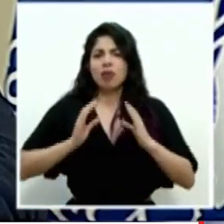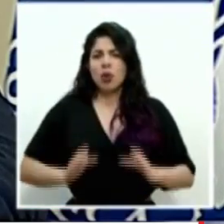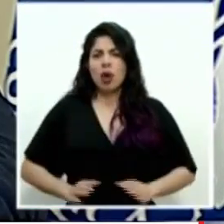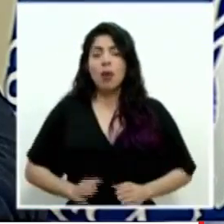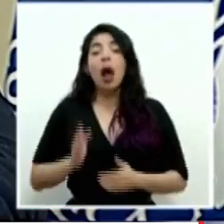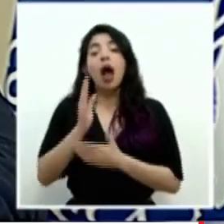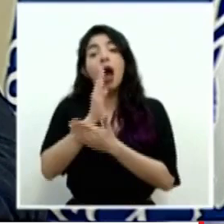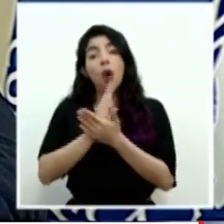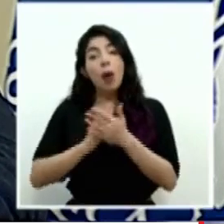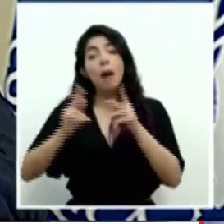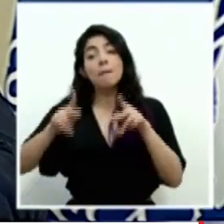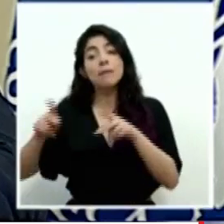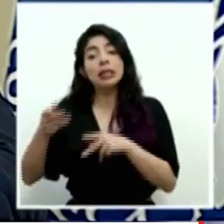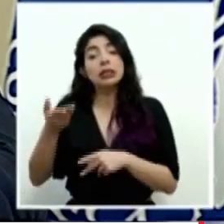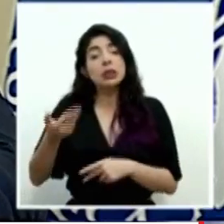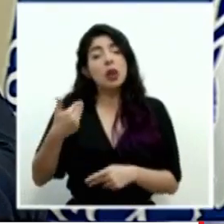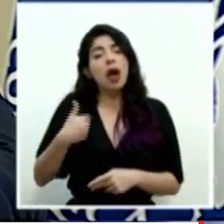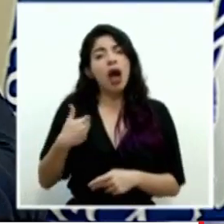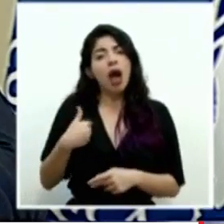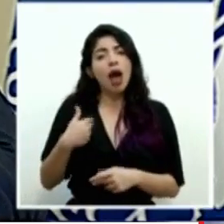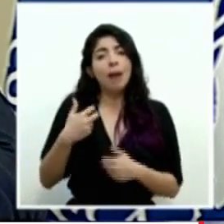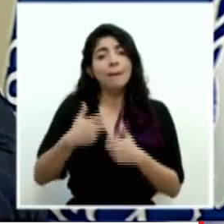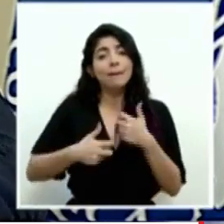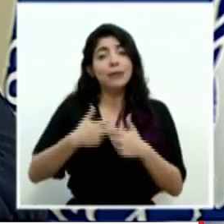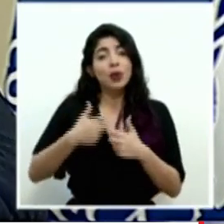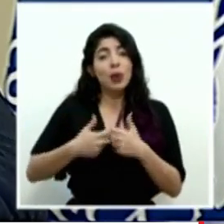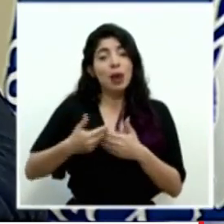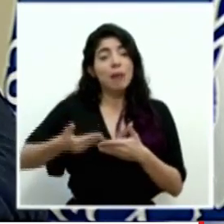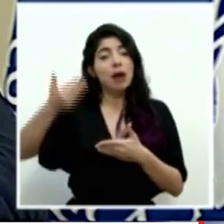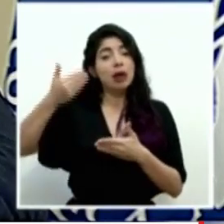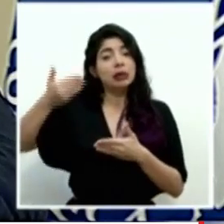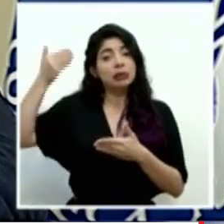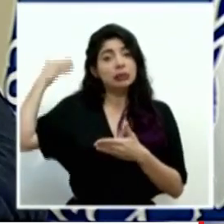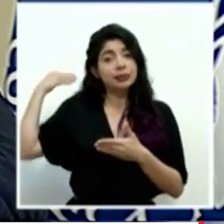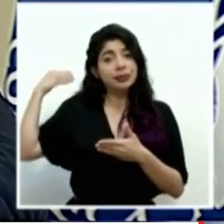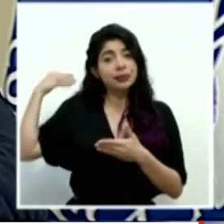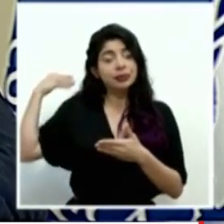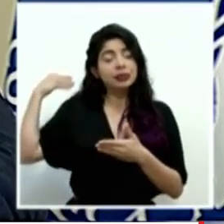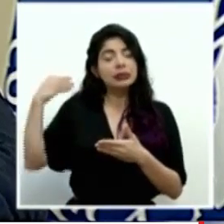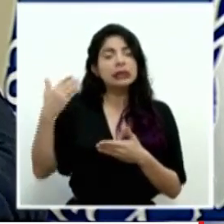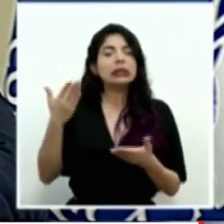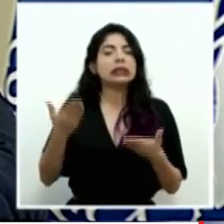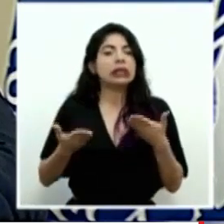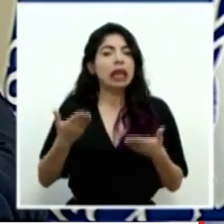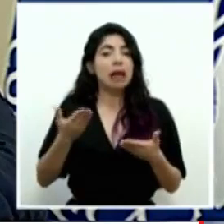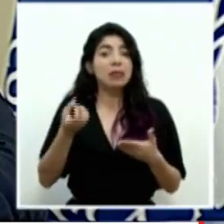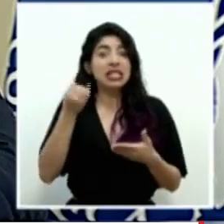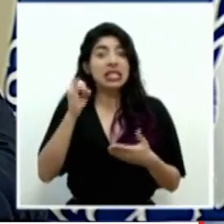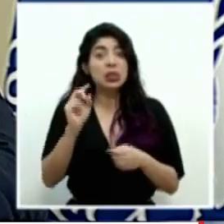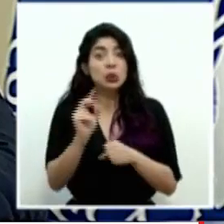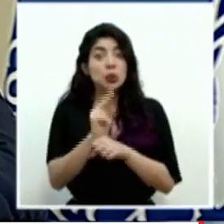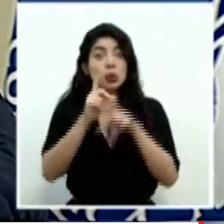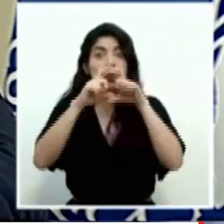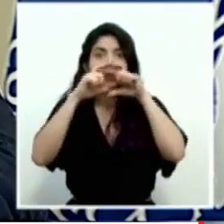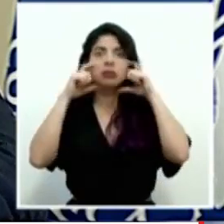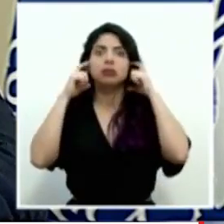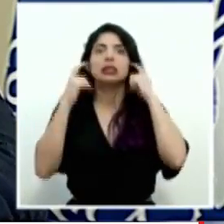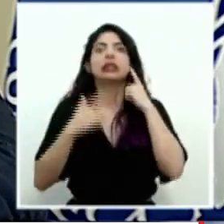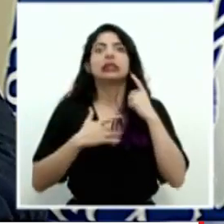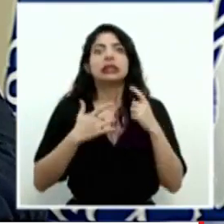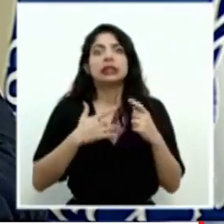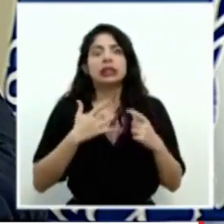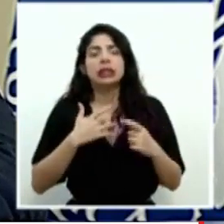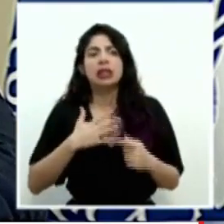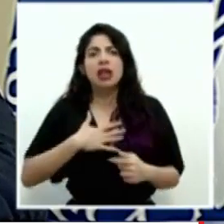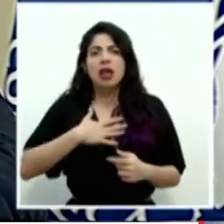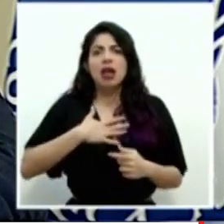Hay personas que tienen algún tipo ya de problemas de fondo que puede ser que más bien con el uso de mascarillas sí sientan algún tipo